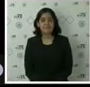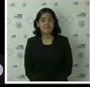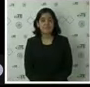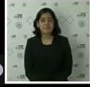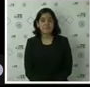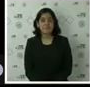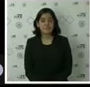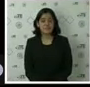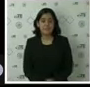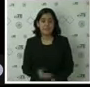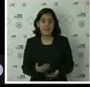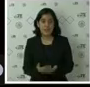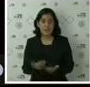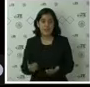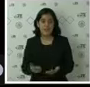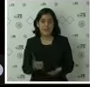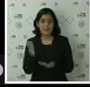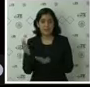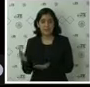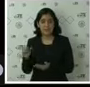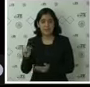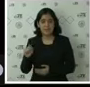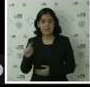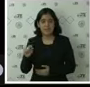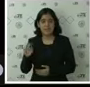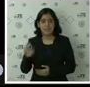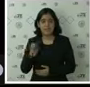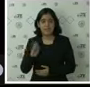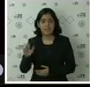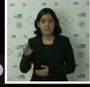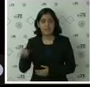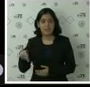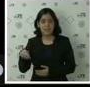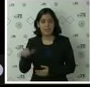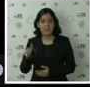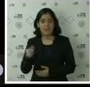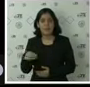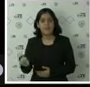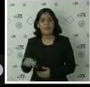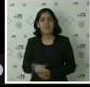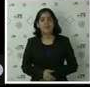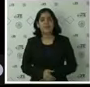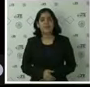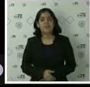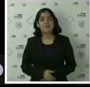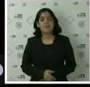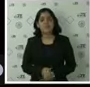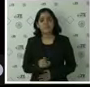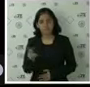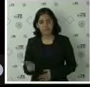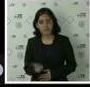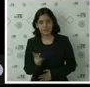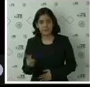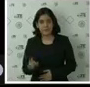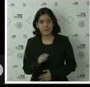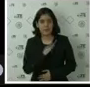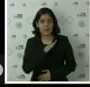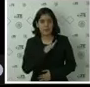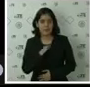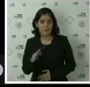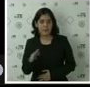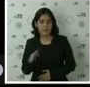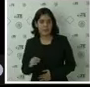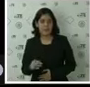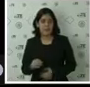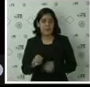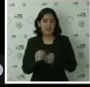daríamos el uso de la voz ahora a Stephanie, mi querida Stephanie. ¿Es posible extender la escuela y la educación en